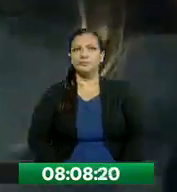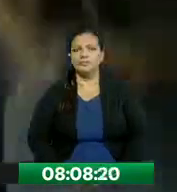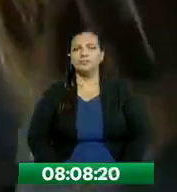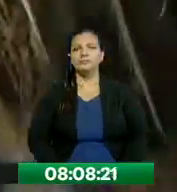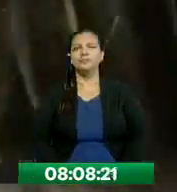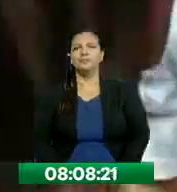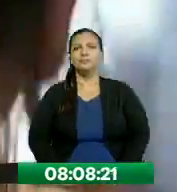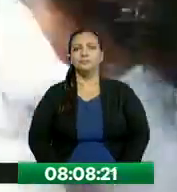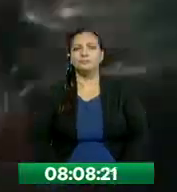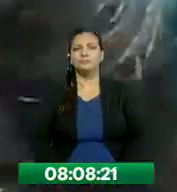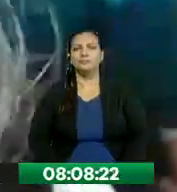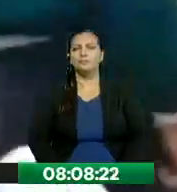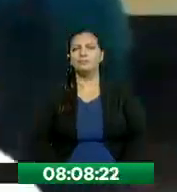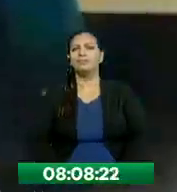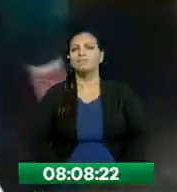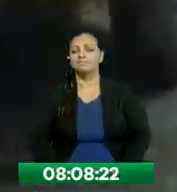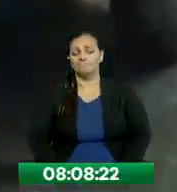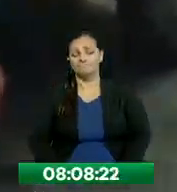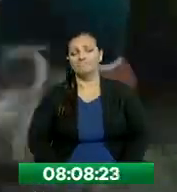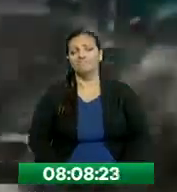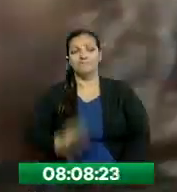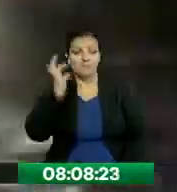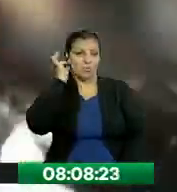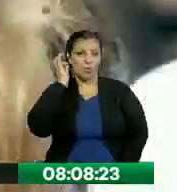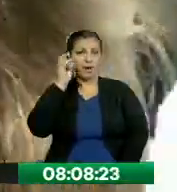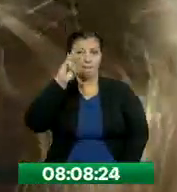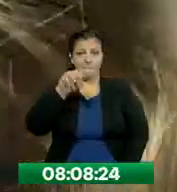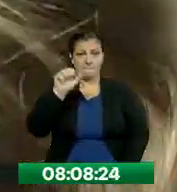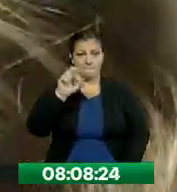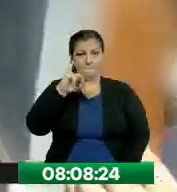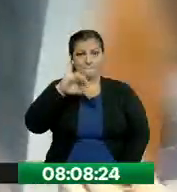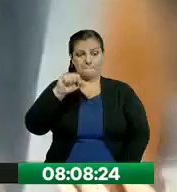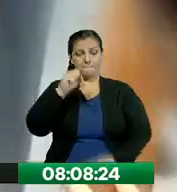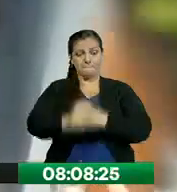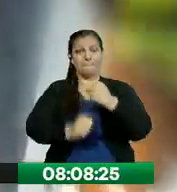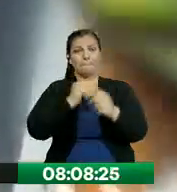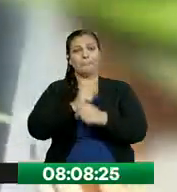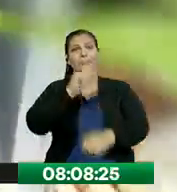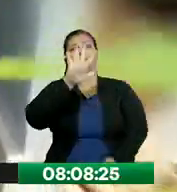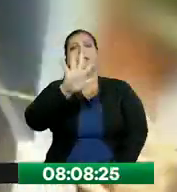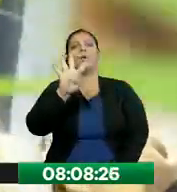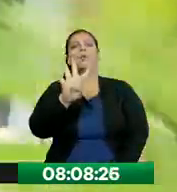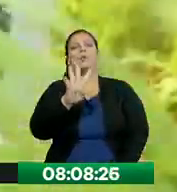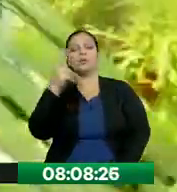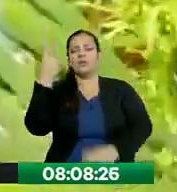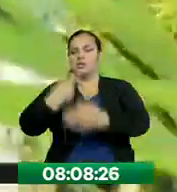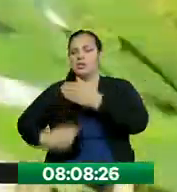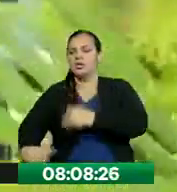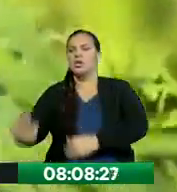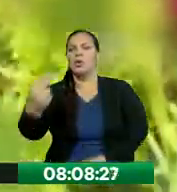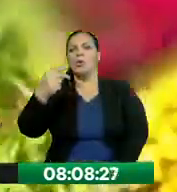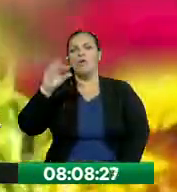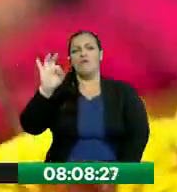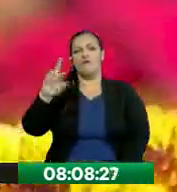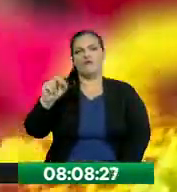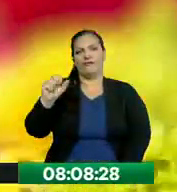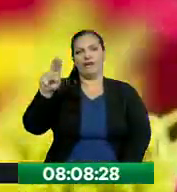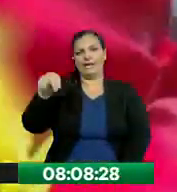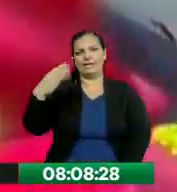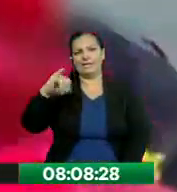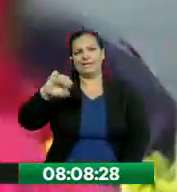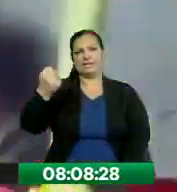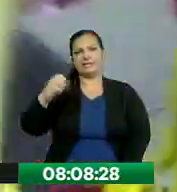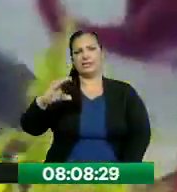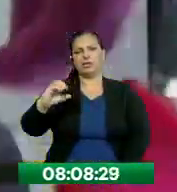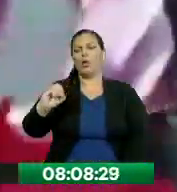En medio del intenso llanto, los cuerpos de María A. de 54 y sus dos hijos, Francisco S. de 25 y Ángel